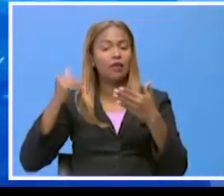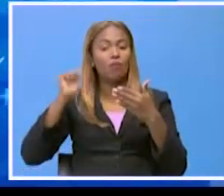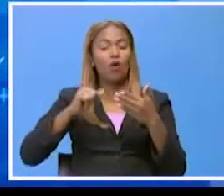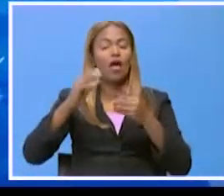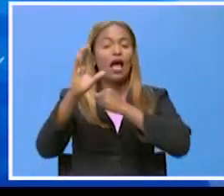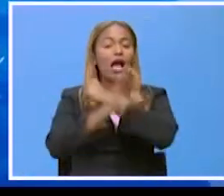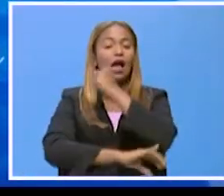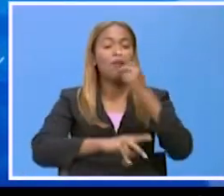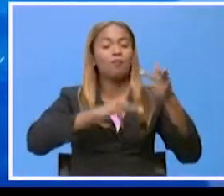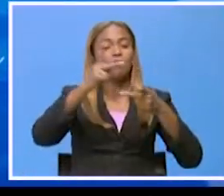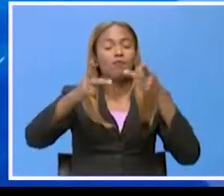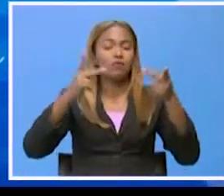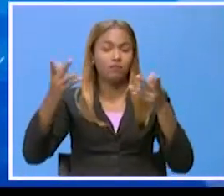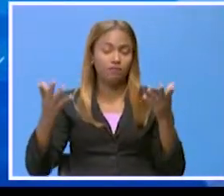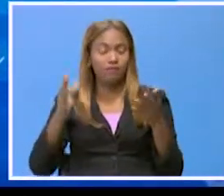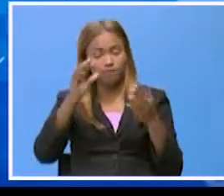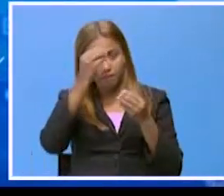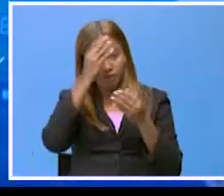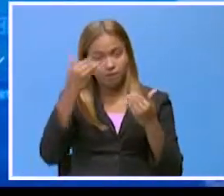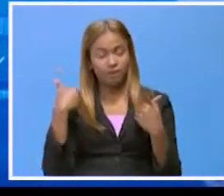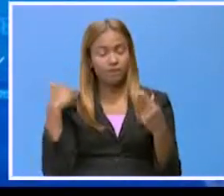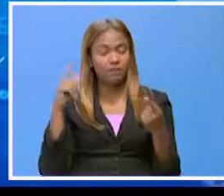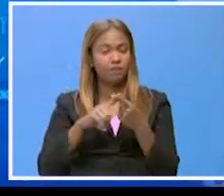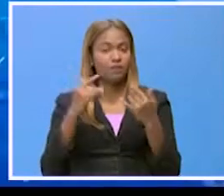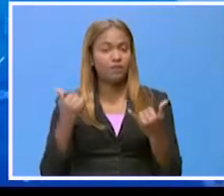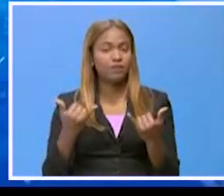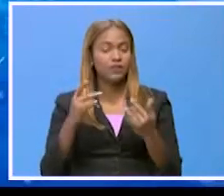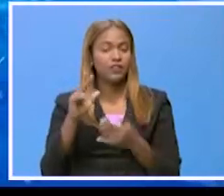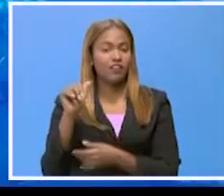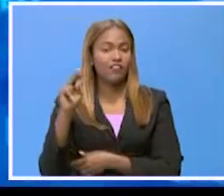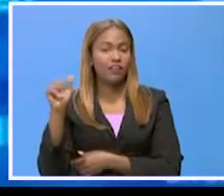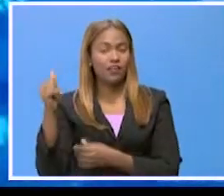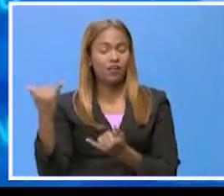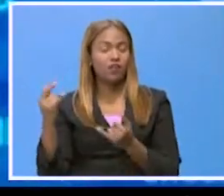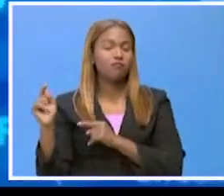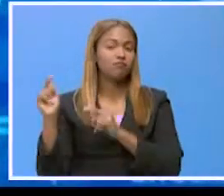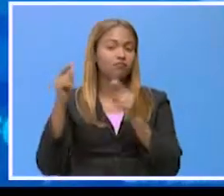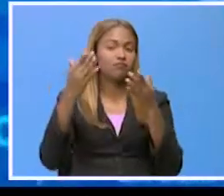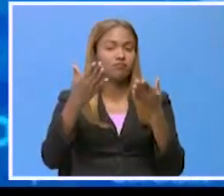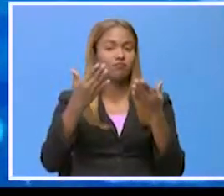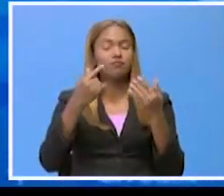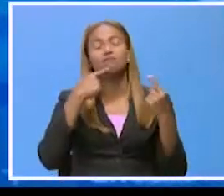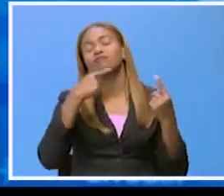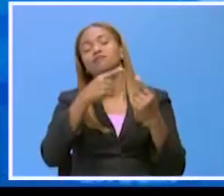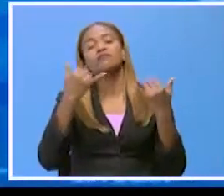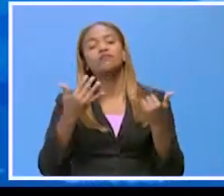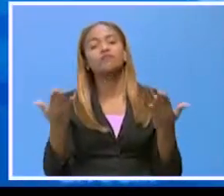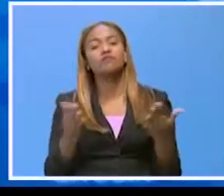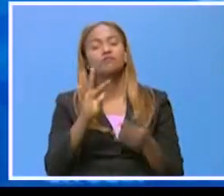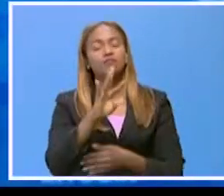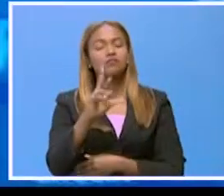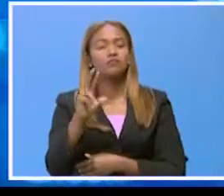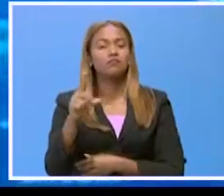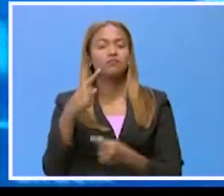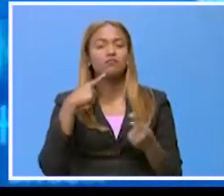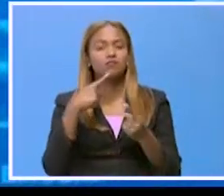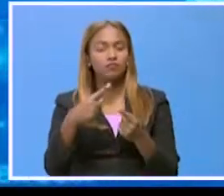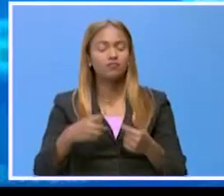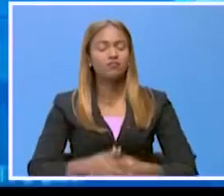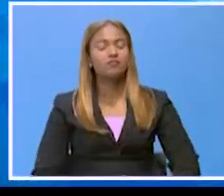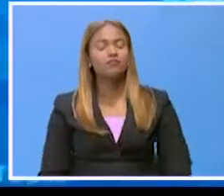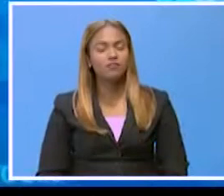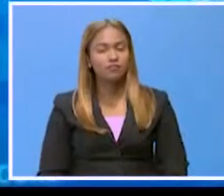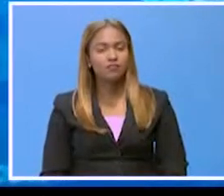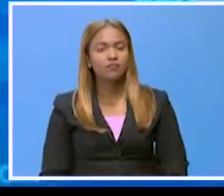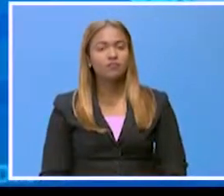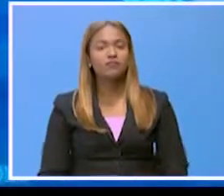fuera de la ciudad es la información que tengo por el momento rafaelina ahora retornó contigo a los estudios de 4 sb-noticias